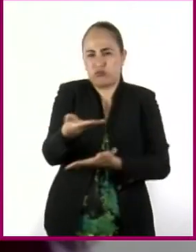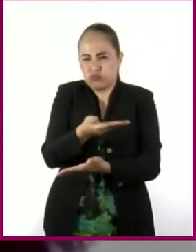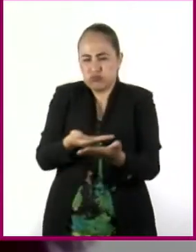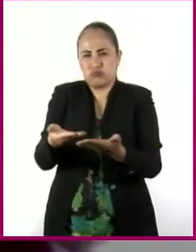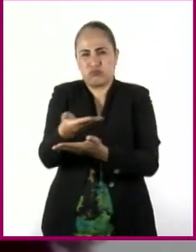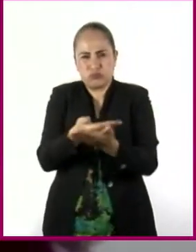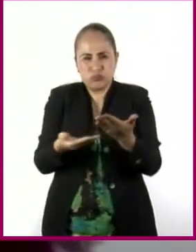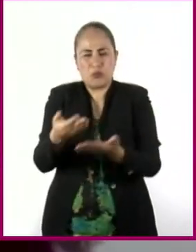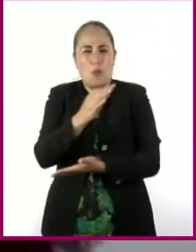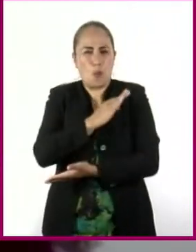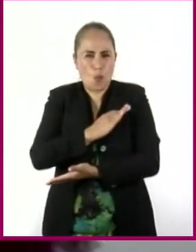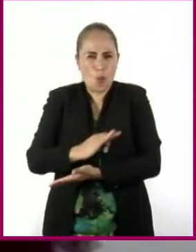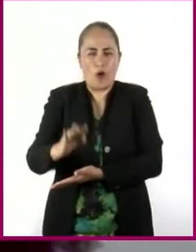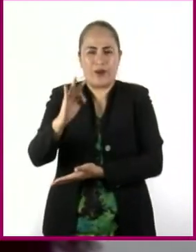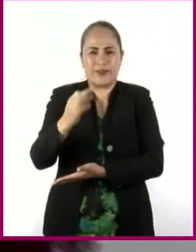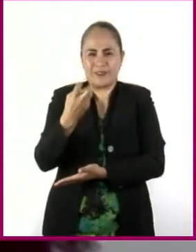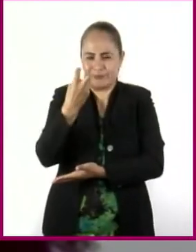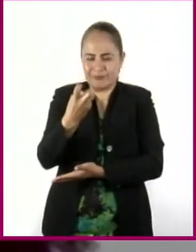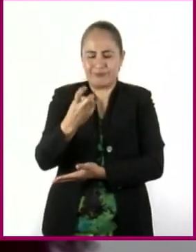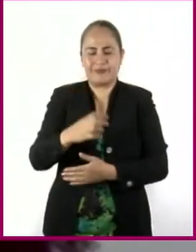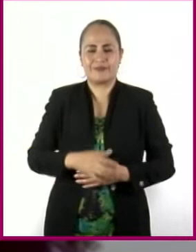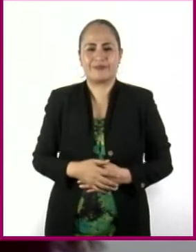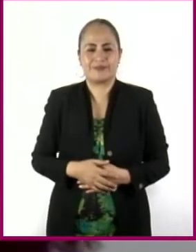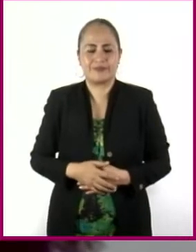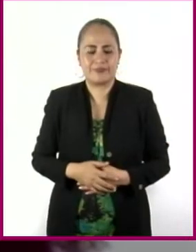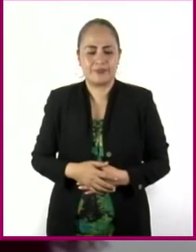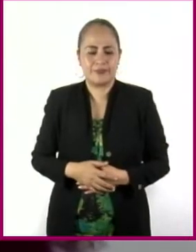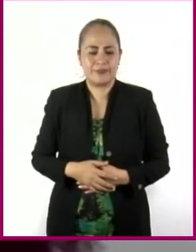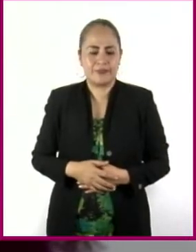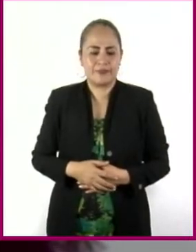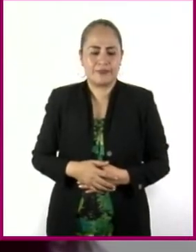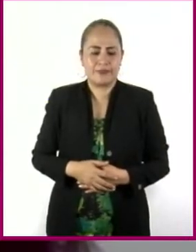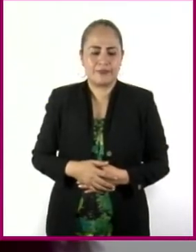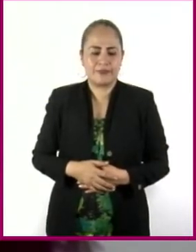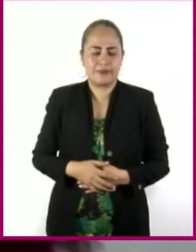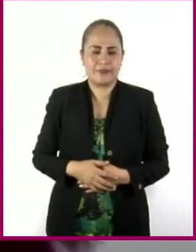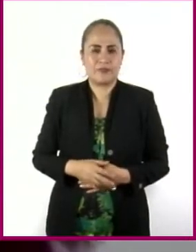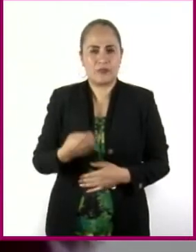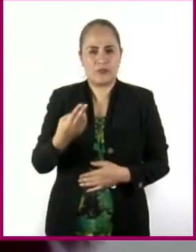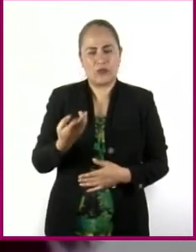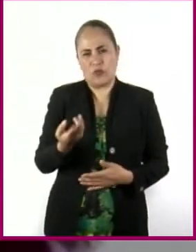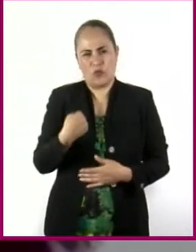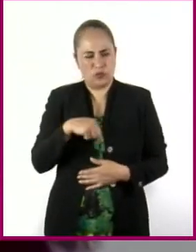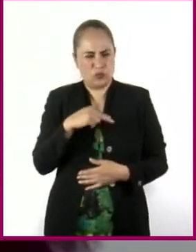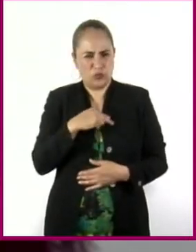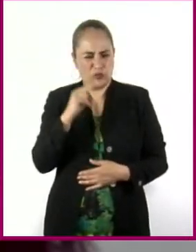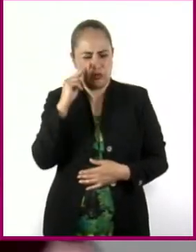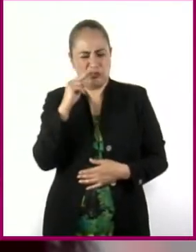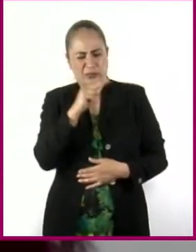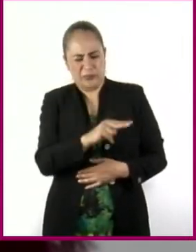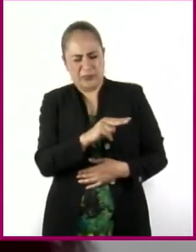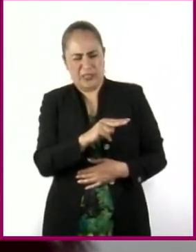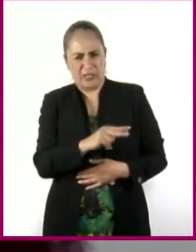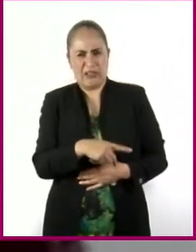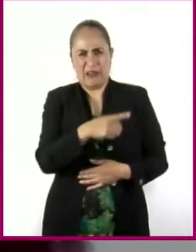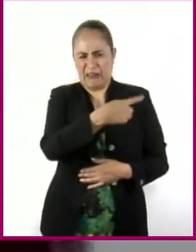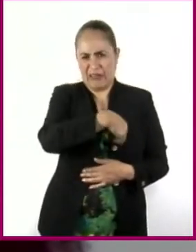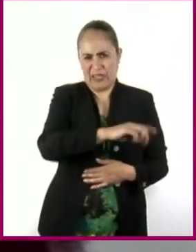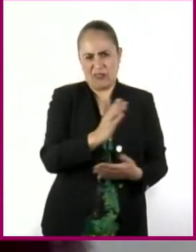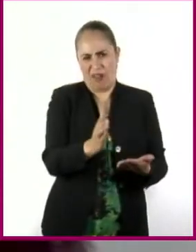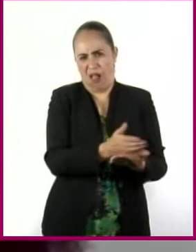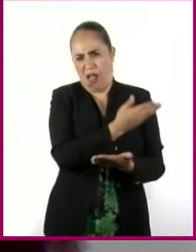un aspecto importante a considerar, ¿sí? En el que no veamos a la población